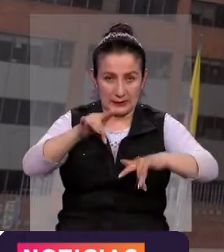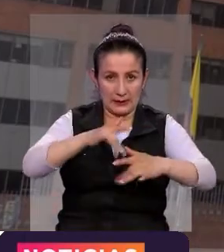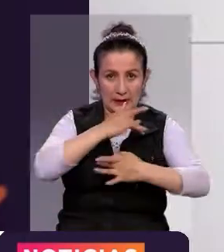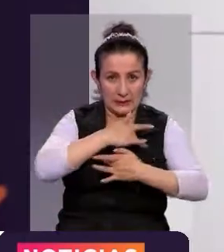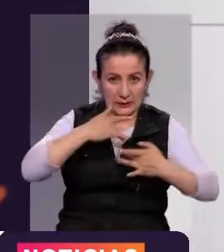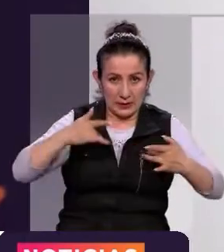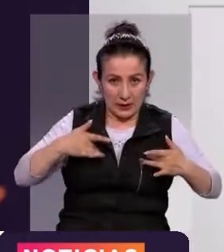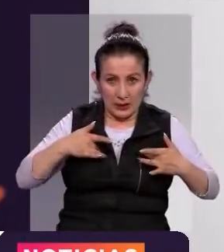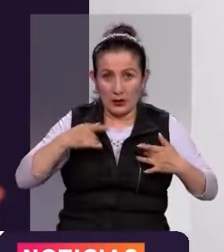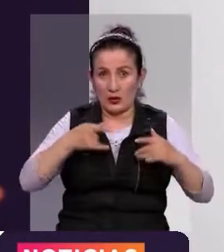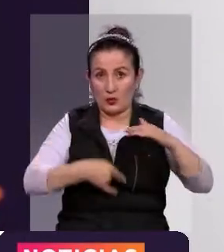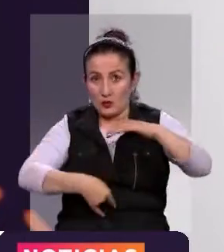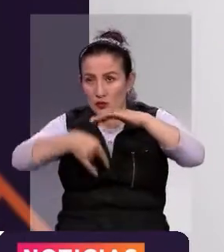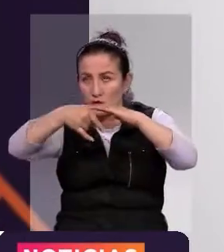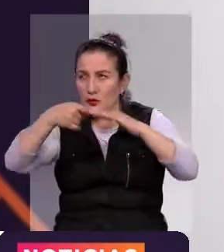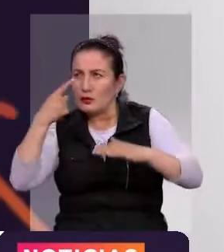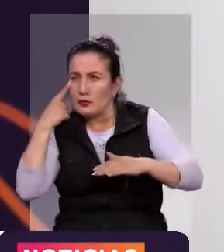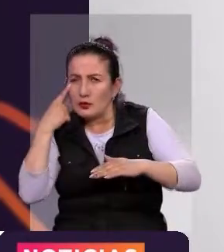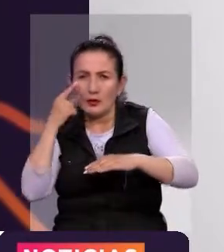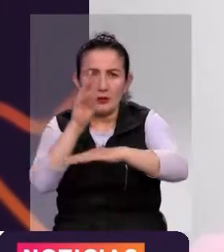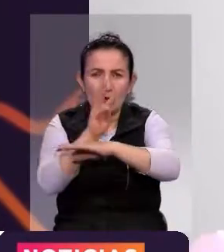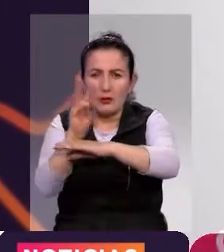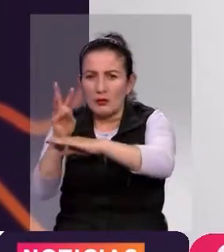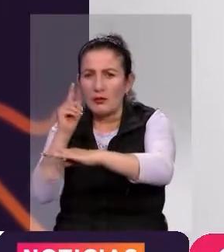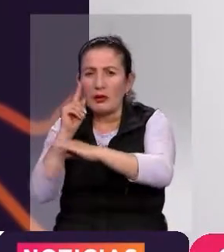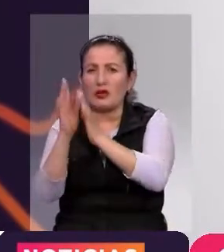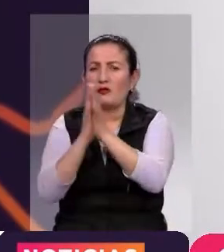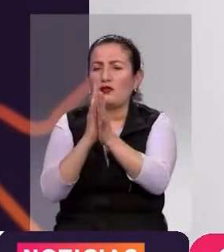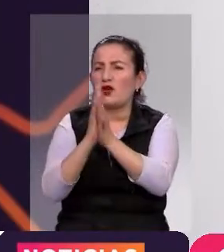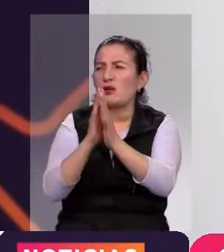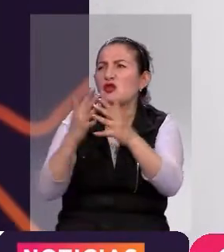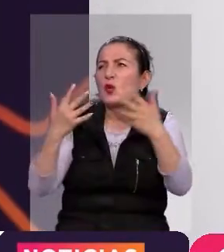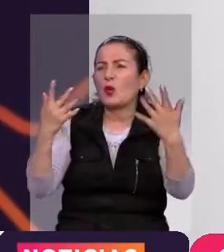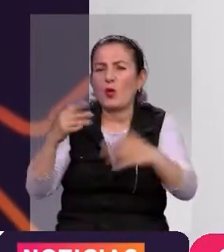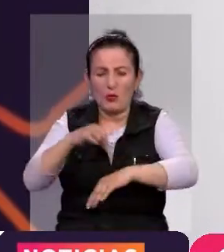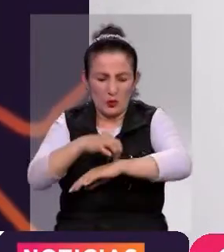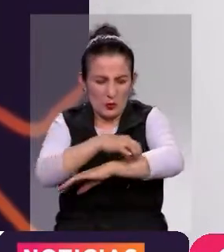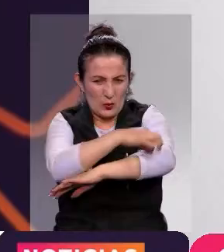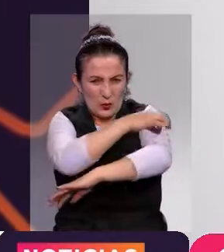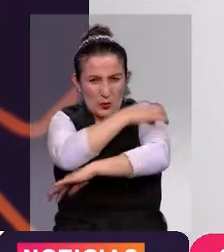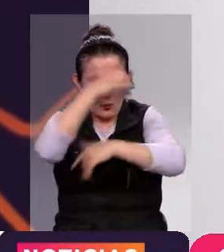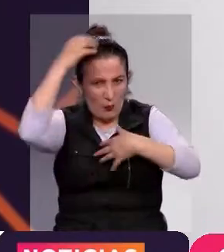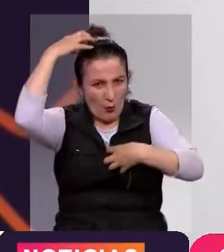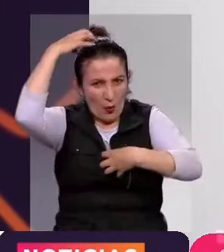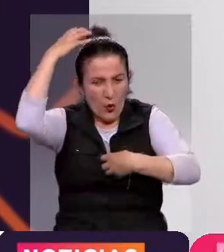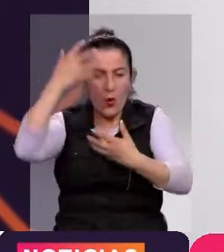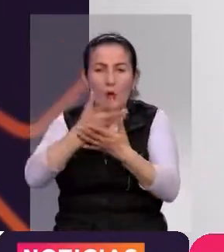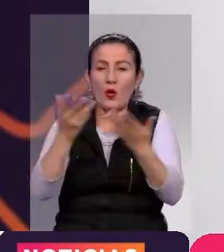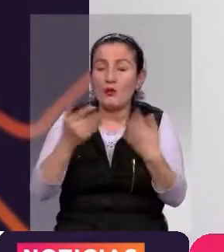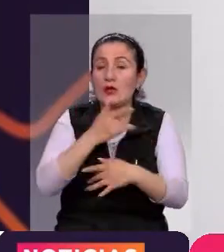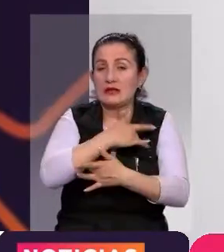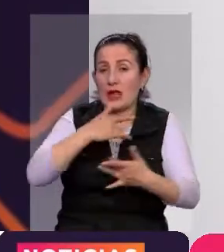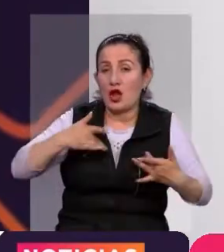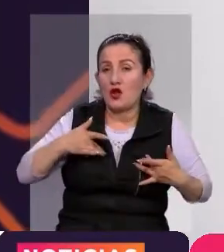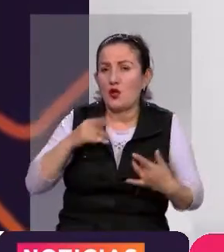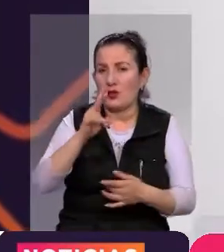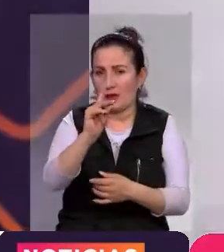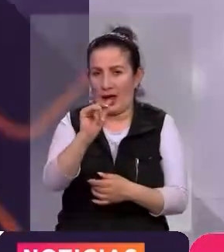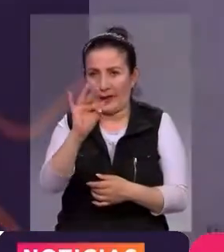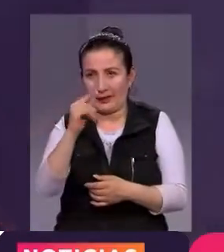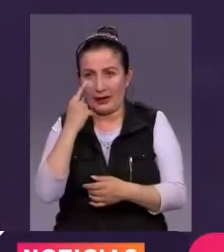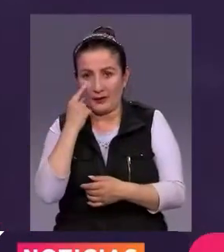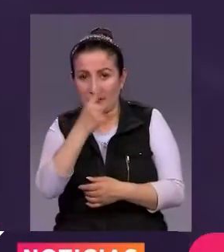habilitó un micrositio en el que se puede consultar la información disponible de la viruela del mono en la capital. En esta recopilación de Salud Data se puede evidenciar